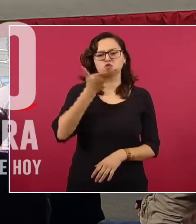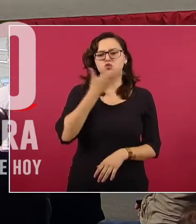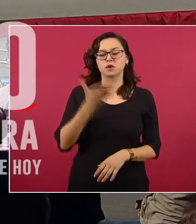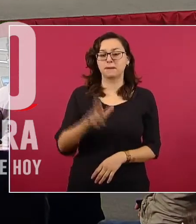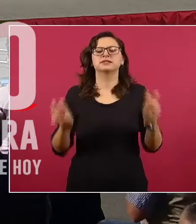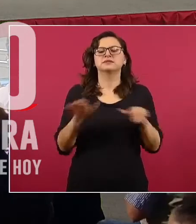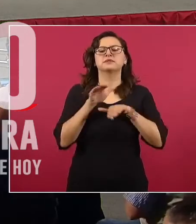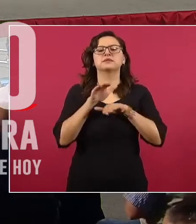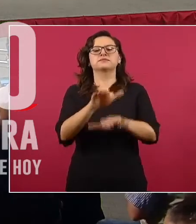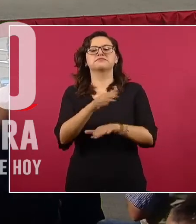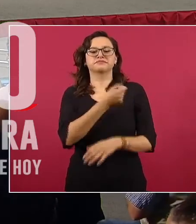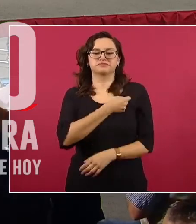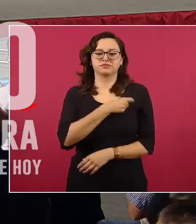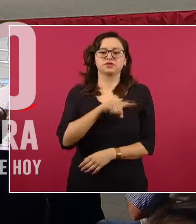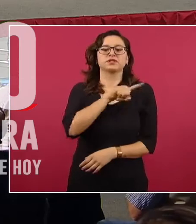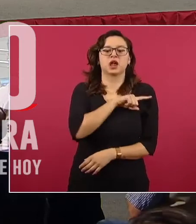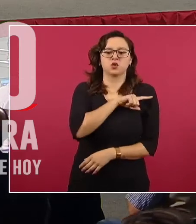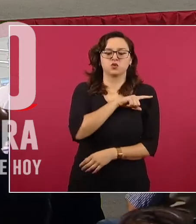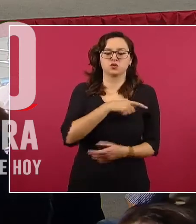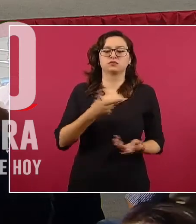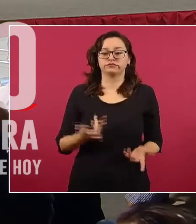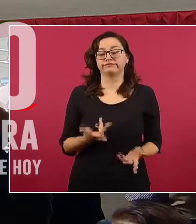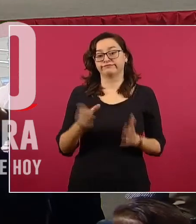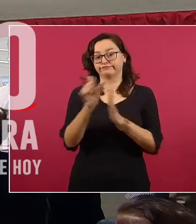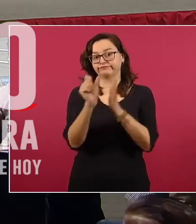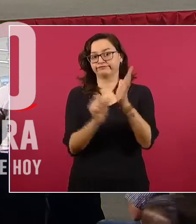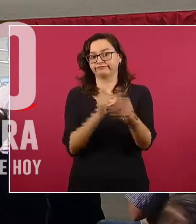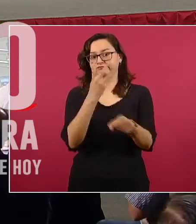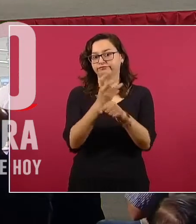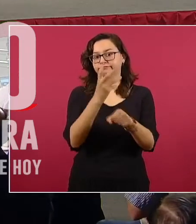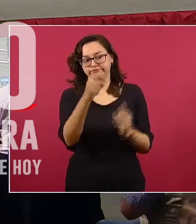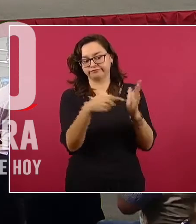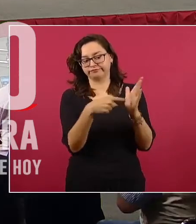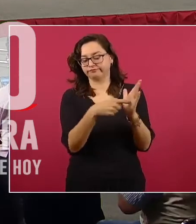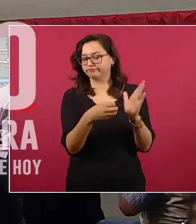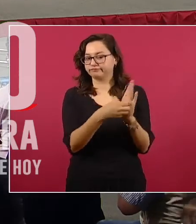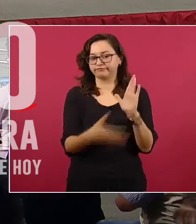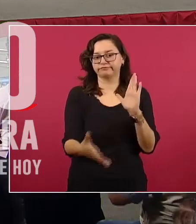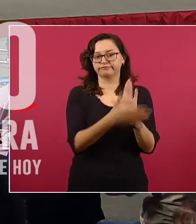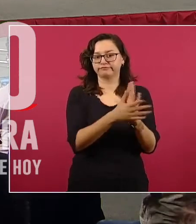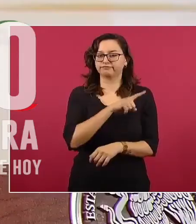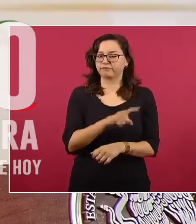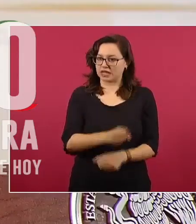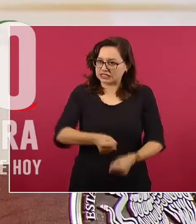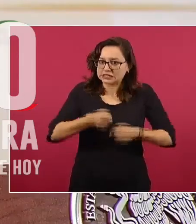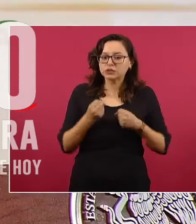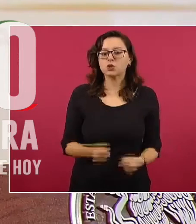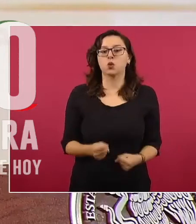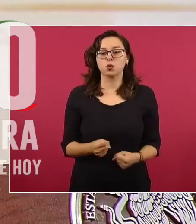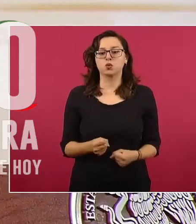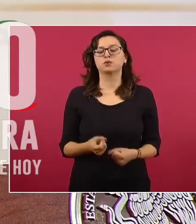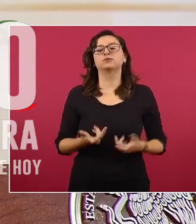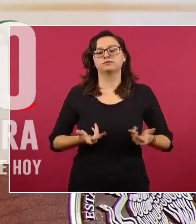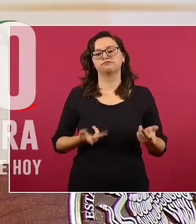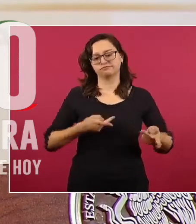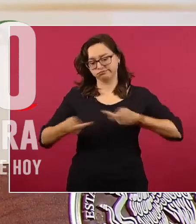el bienestar, para garantizar el artículo 4 de la Constitución, el derecho a la salud. Y